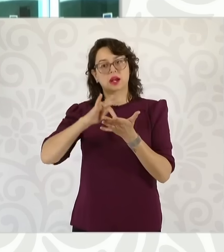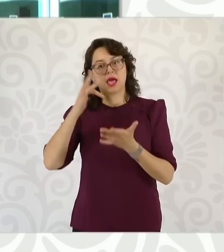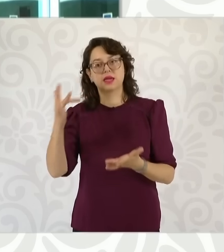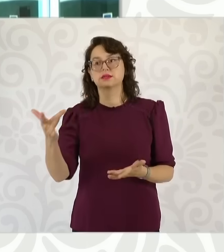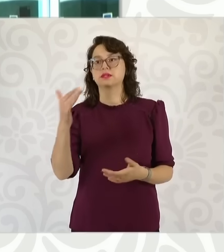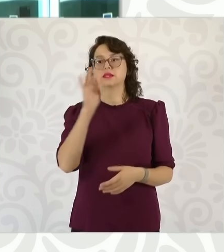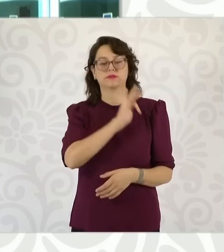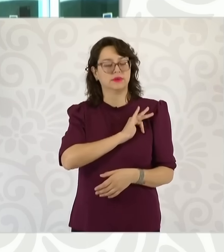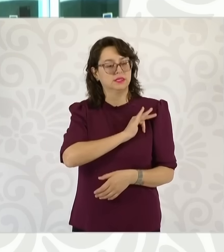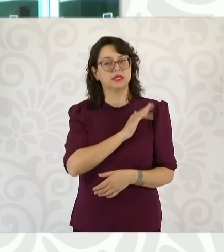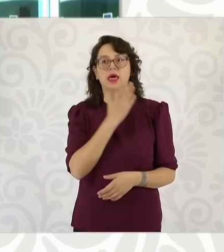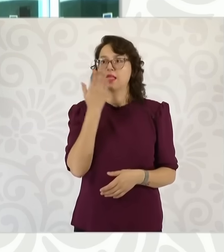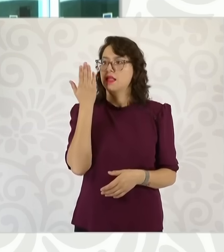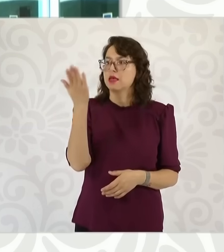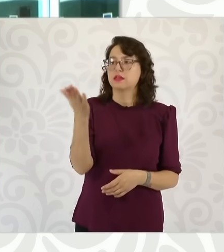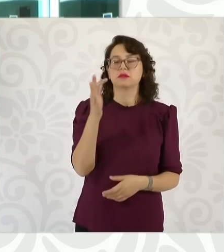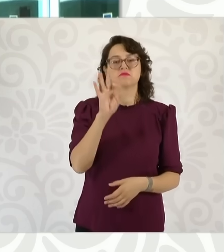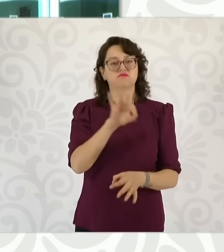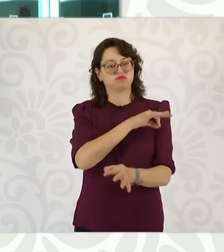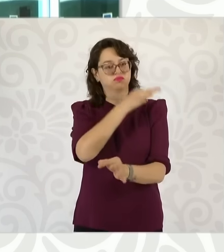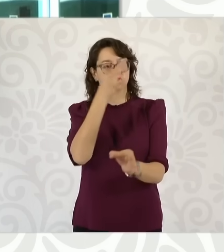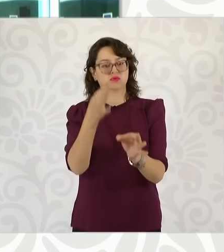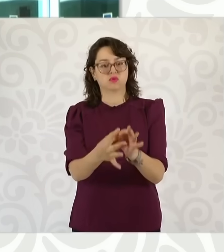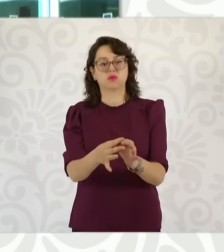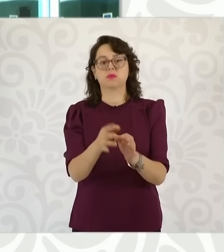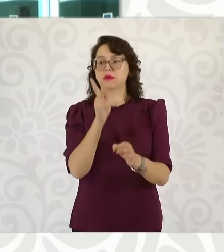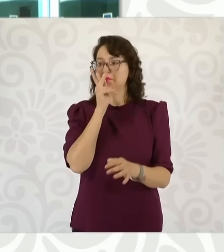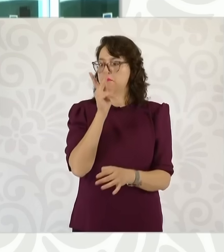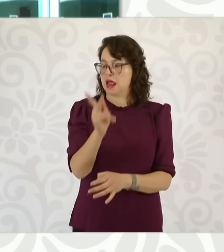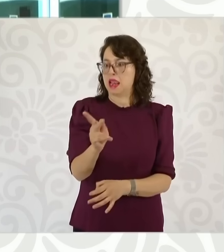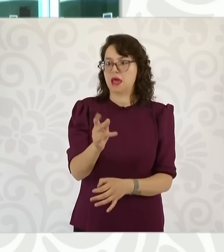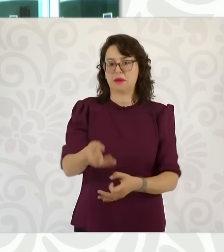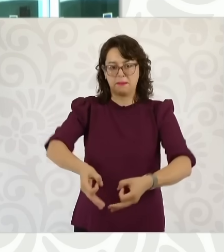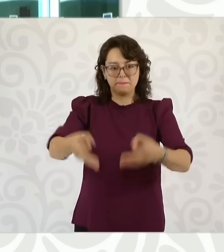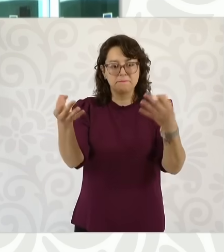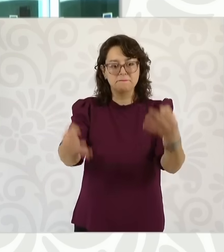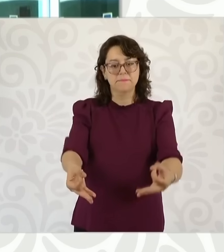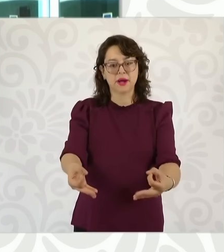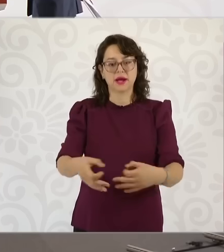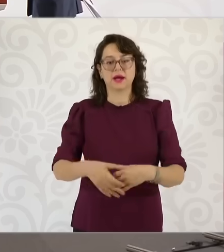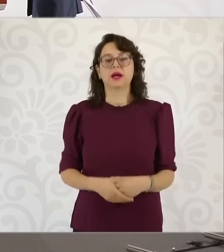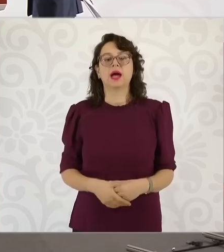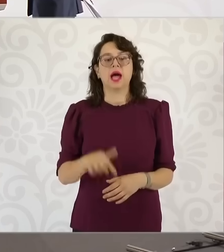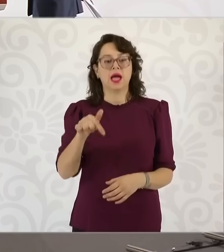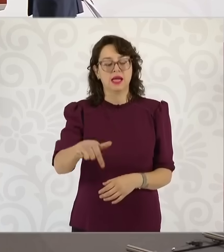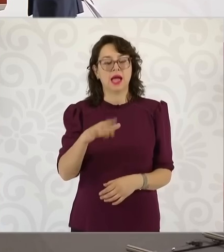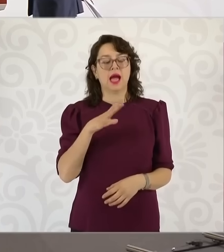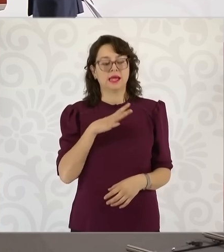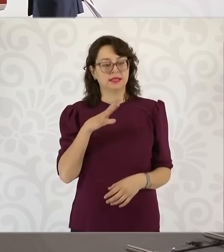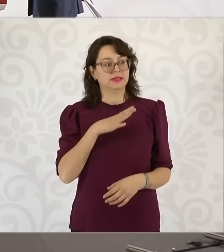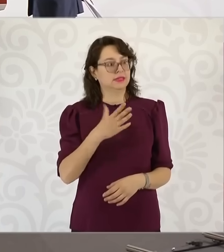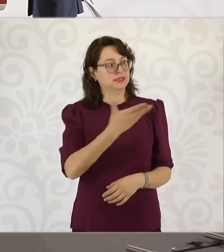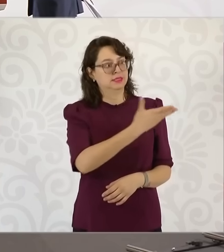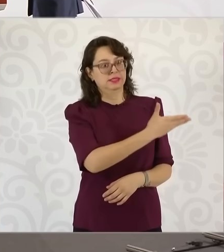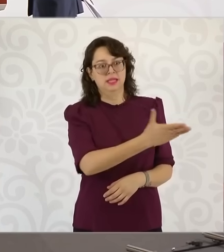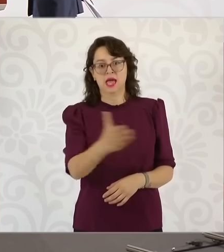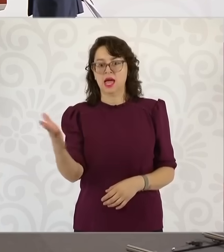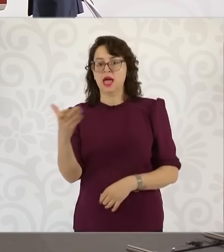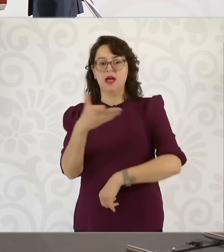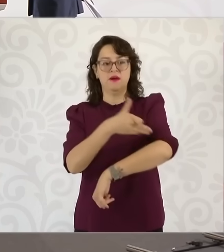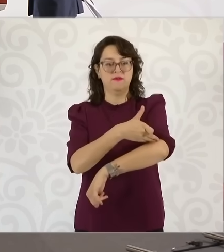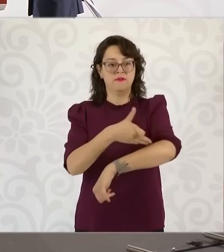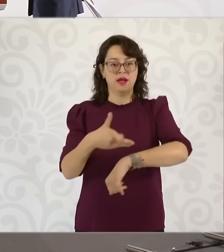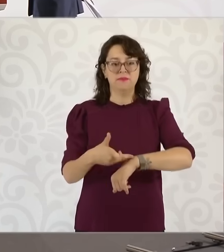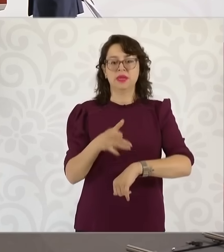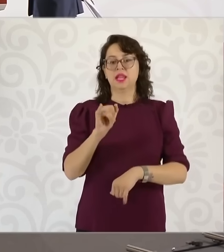palabra cumplida en su visita este pasado 12 de abril. Aquí se encuentra, Presidenta, toda la familia del